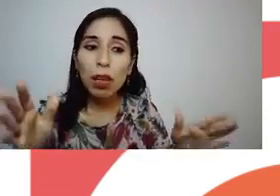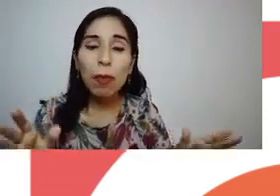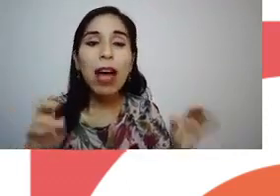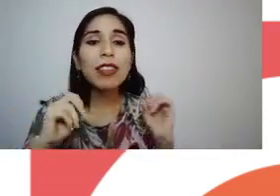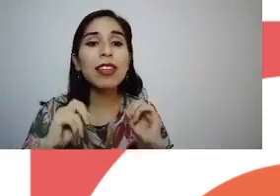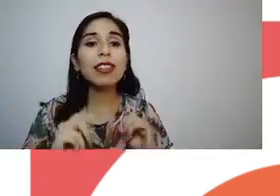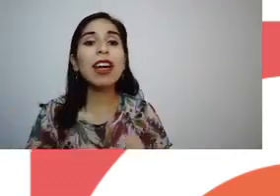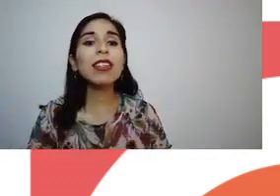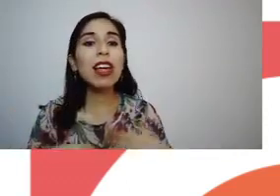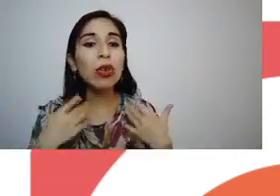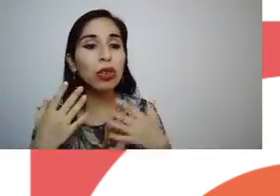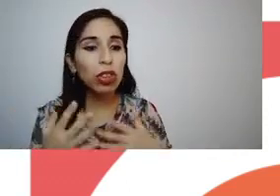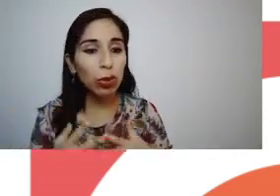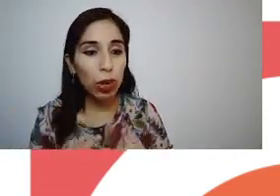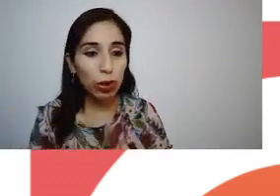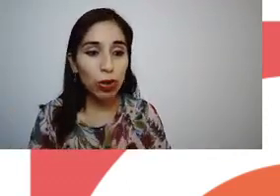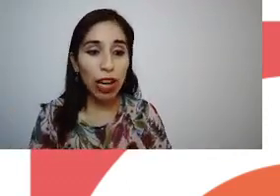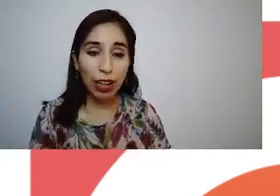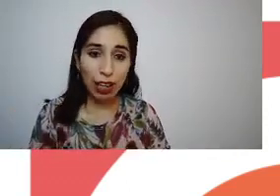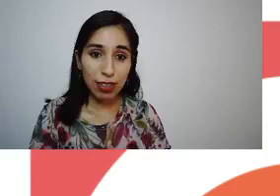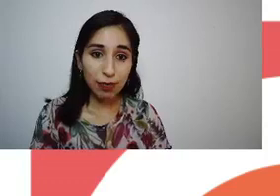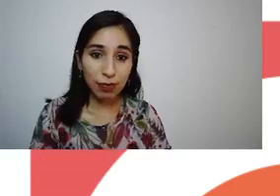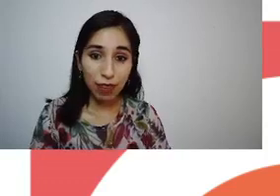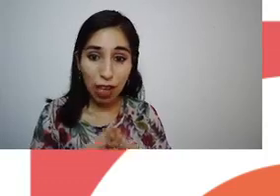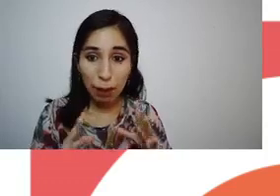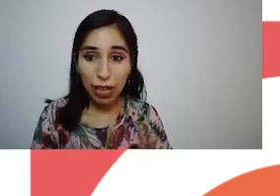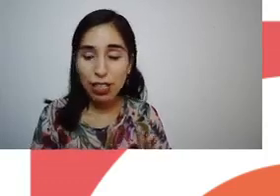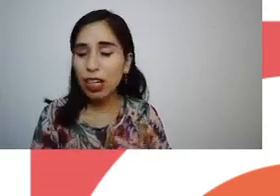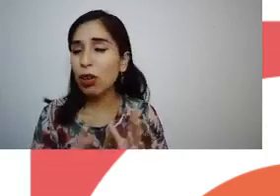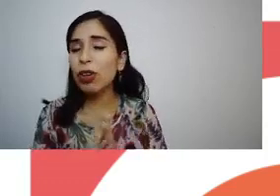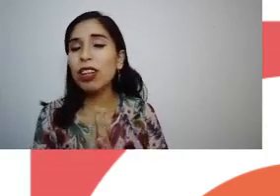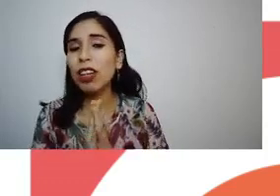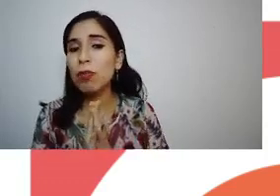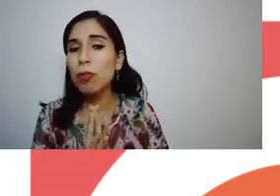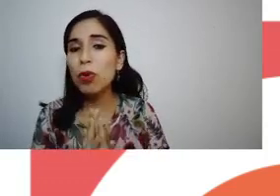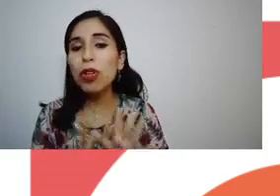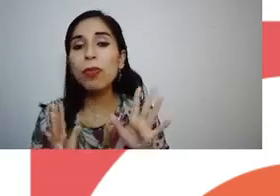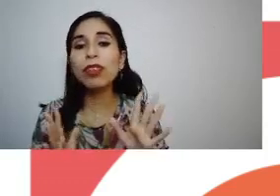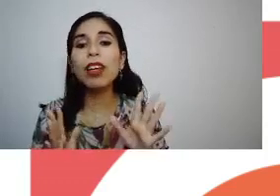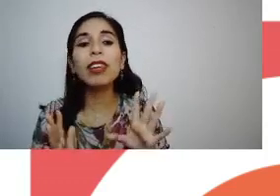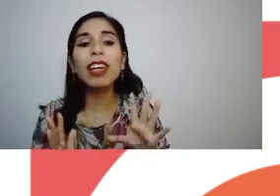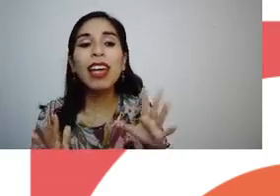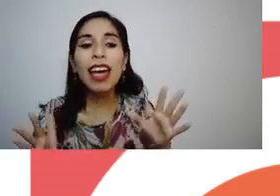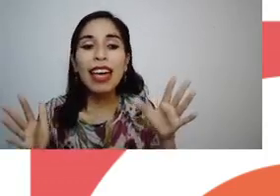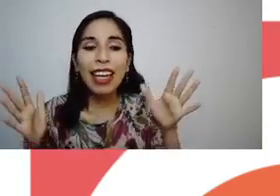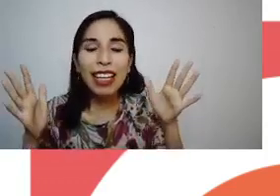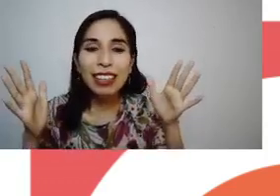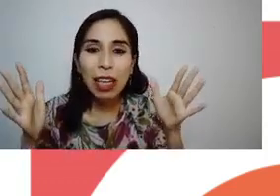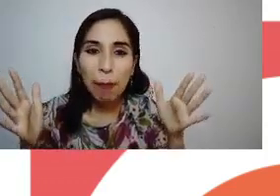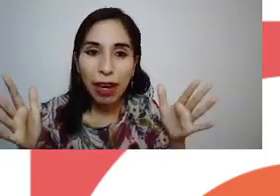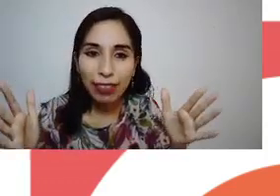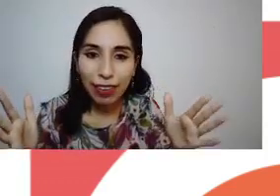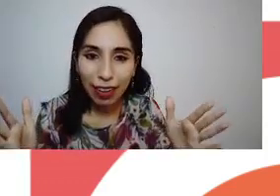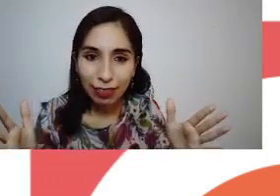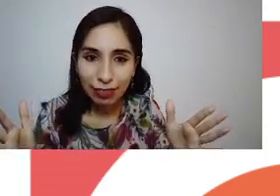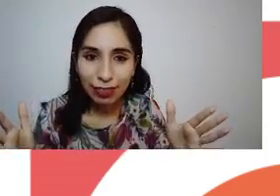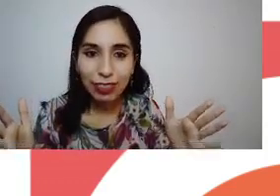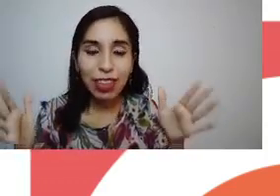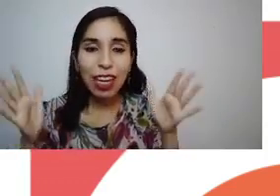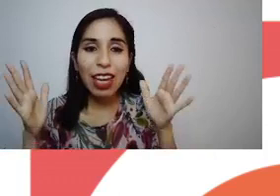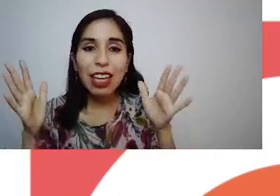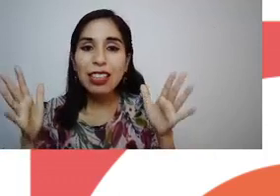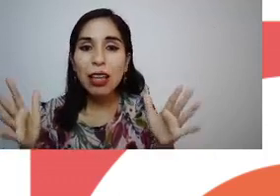y puedan sentarse a continuar con la clase les parece recuerden que es muy importante que esta parte